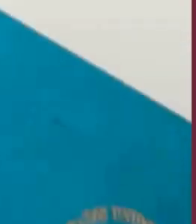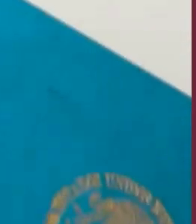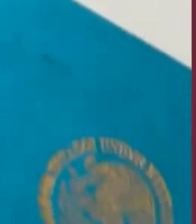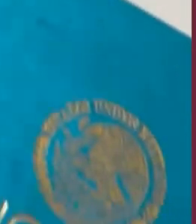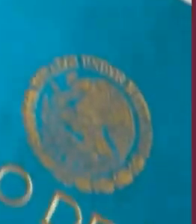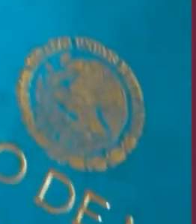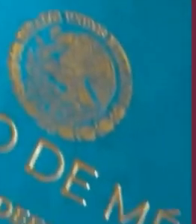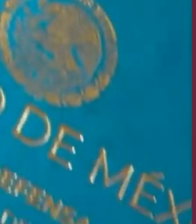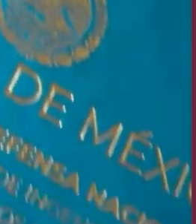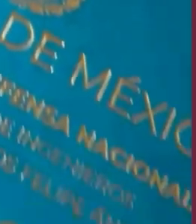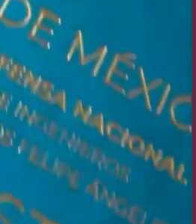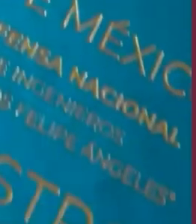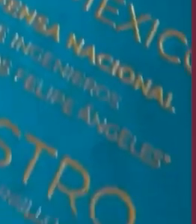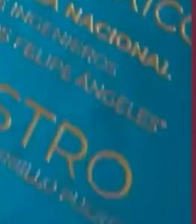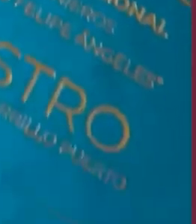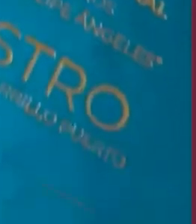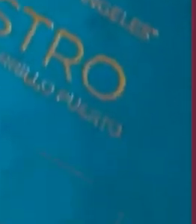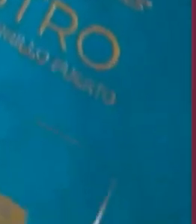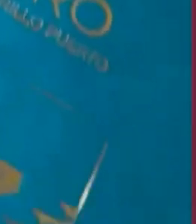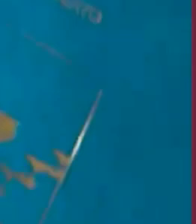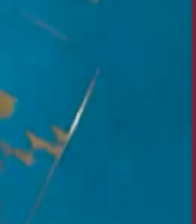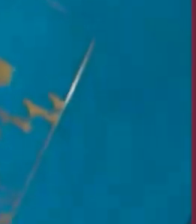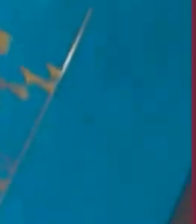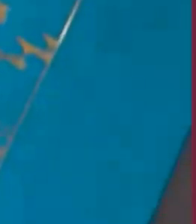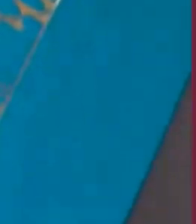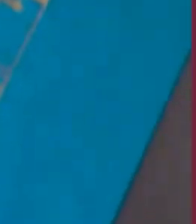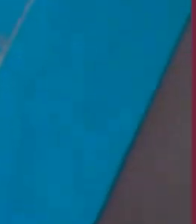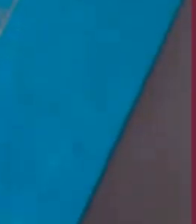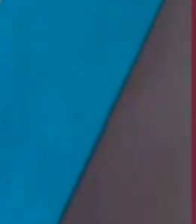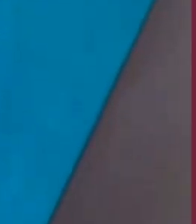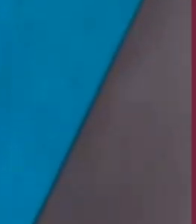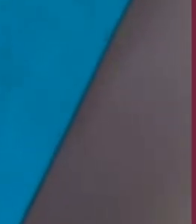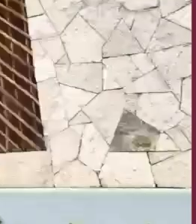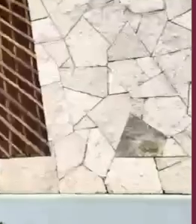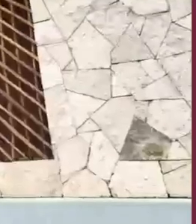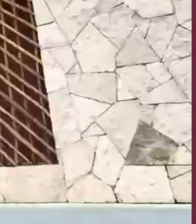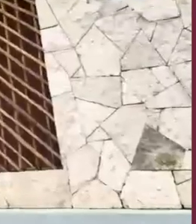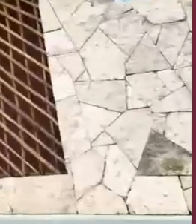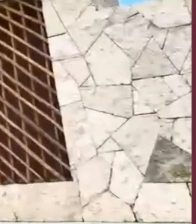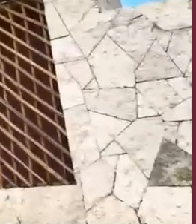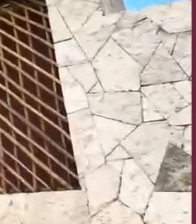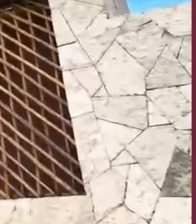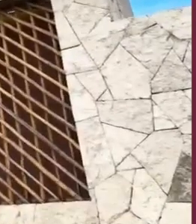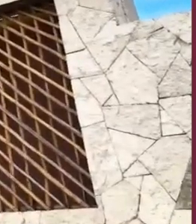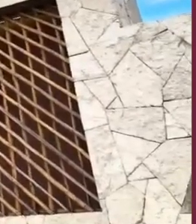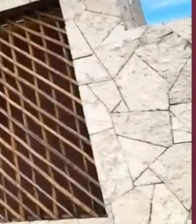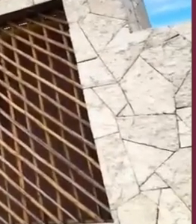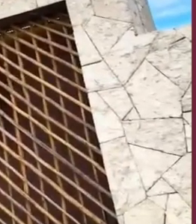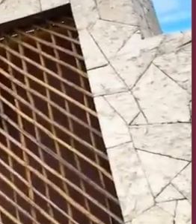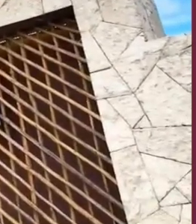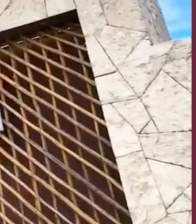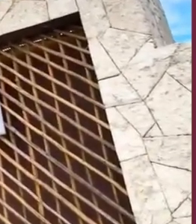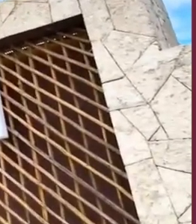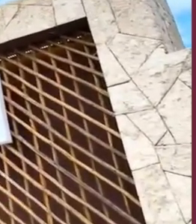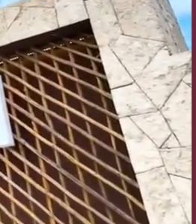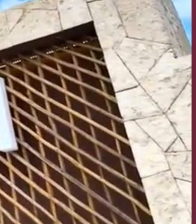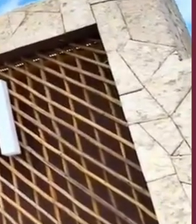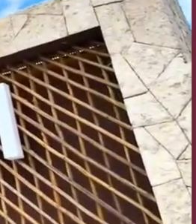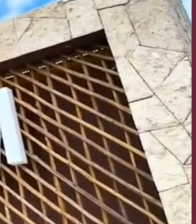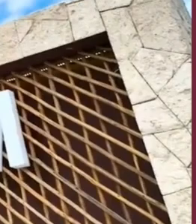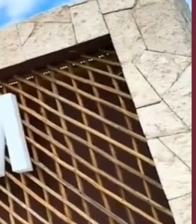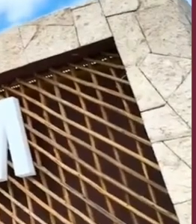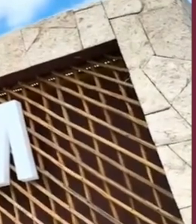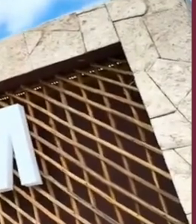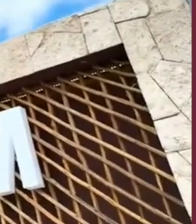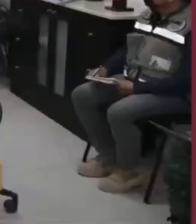del Ejército, inició los trabajos de planeación y diseño para construir un aeropuerto internacional en Tulum que llevase por nombre